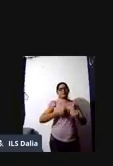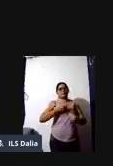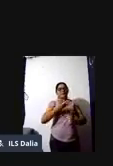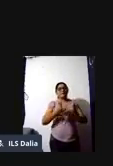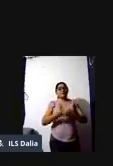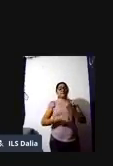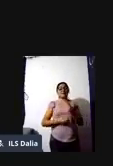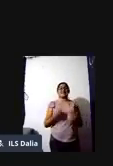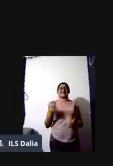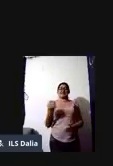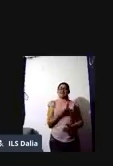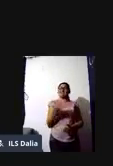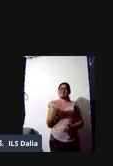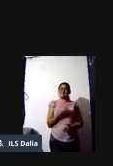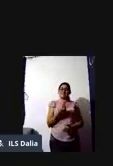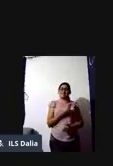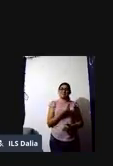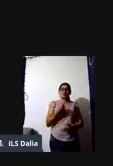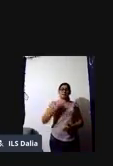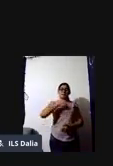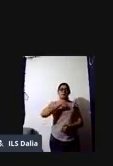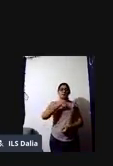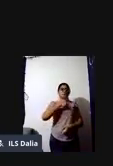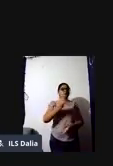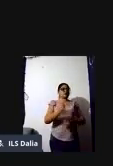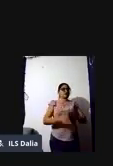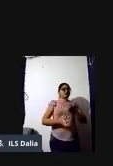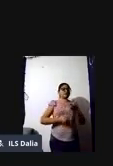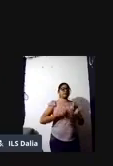salir a la luz. Entonces,